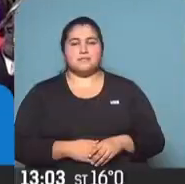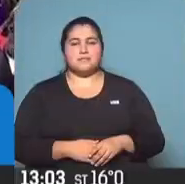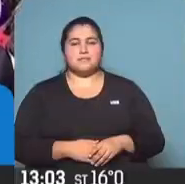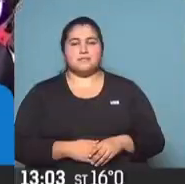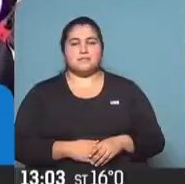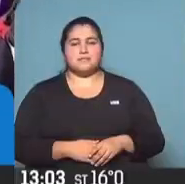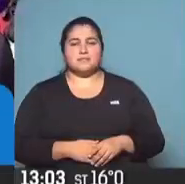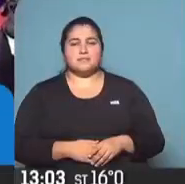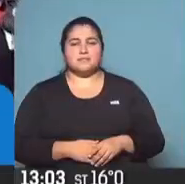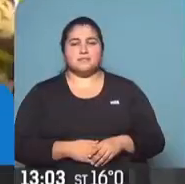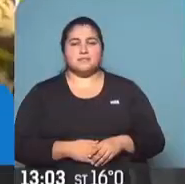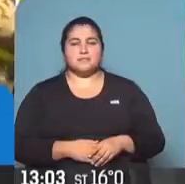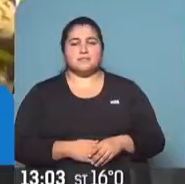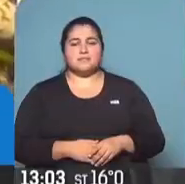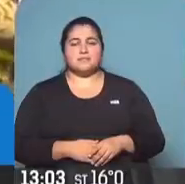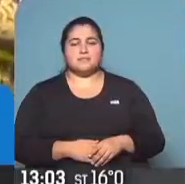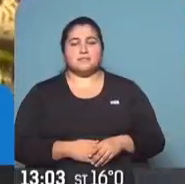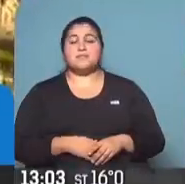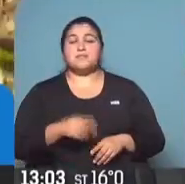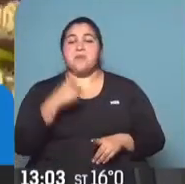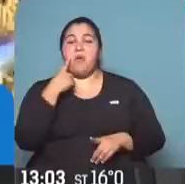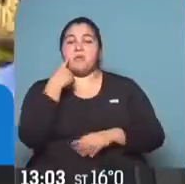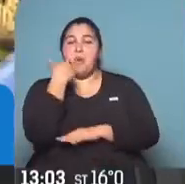a y hoy